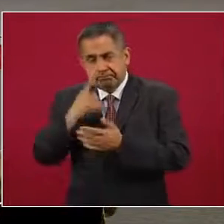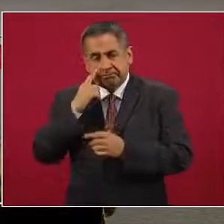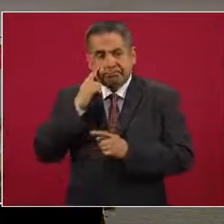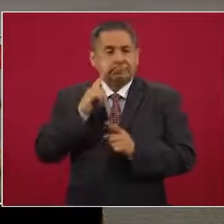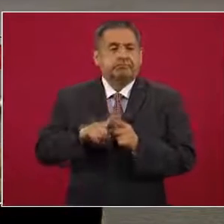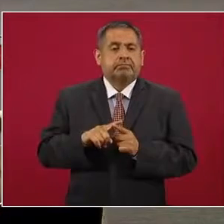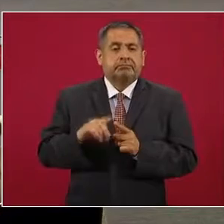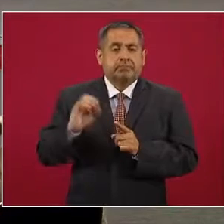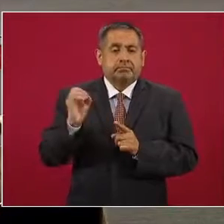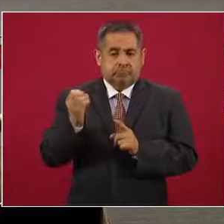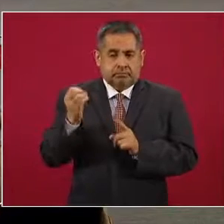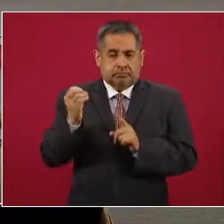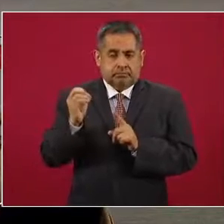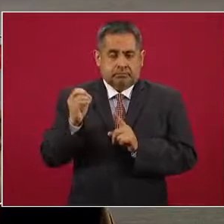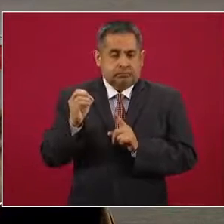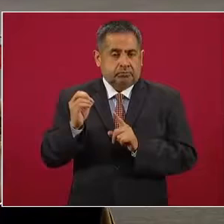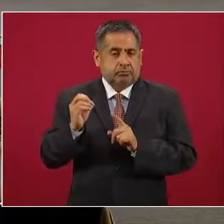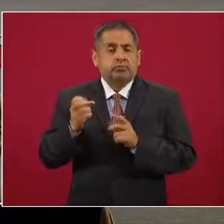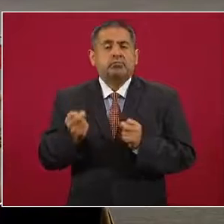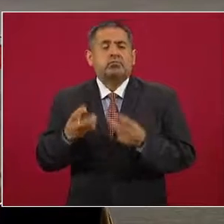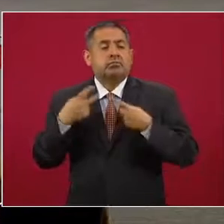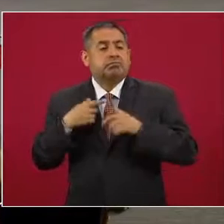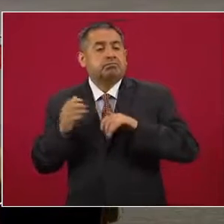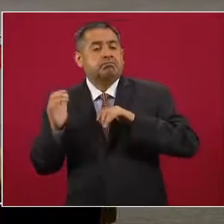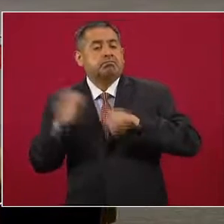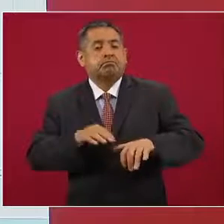octubre en empleo,